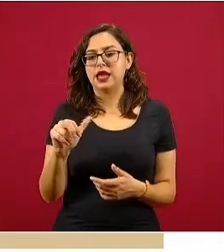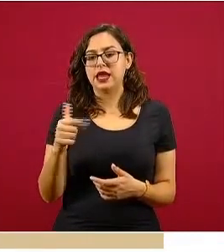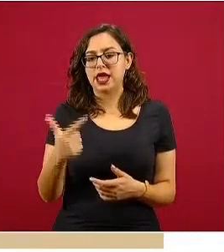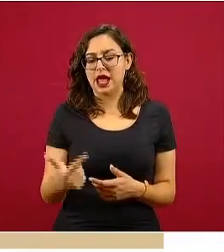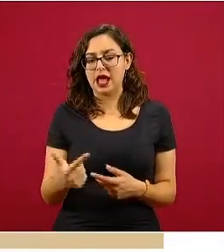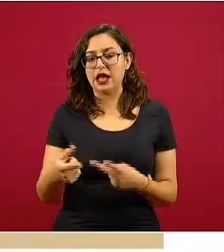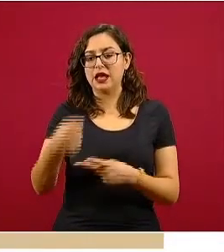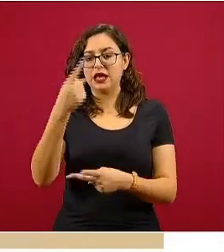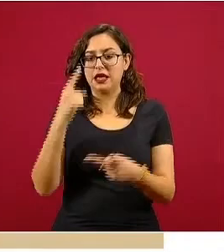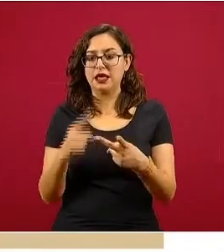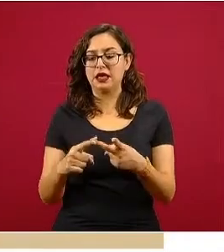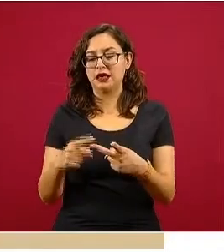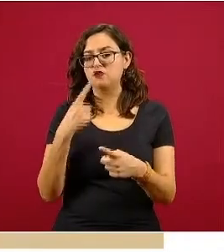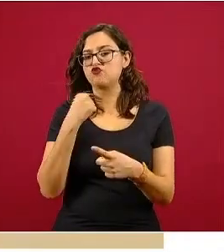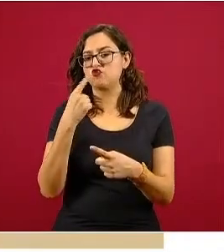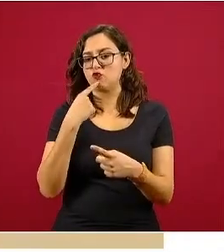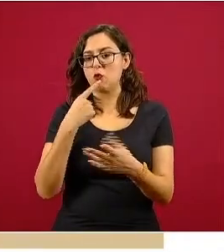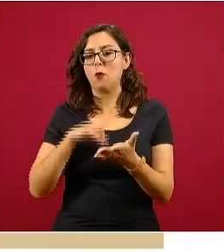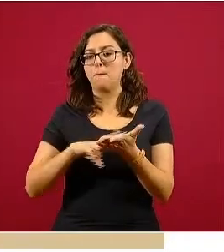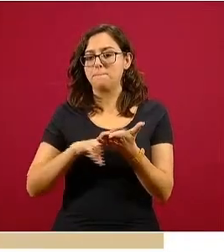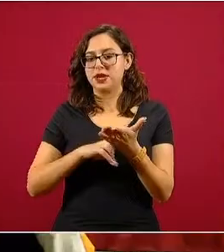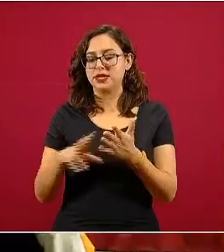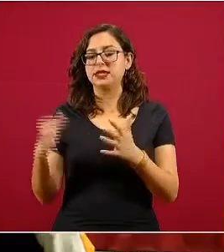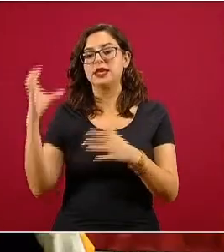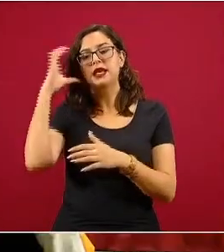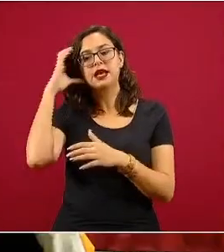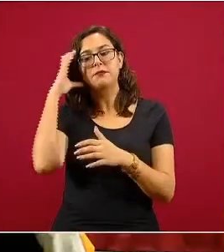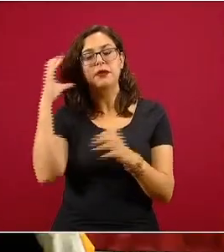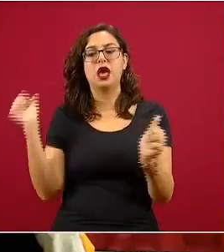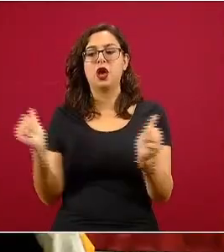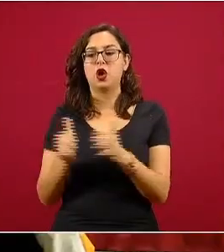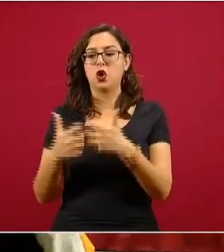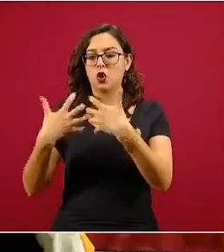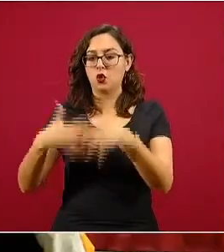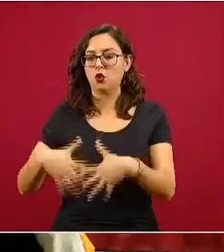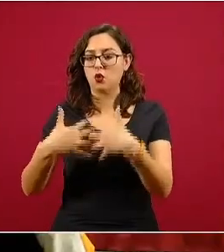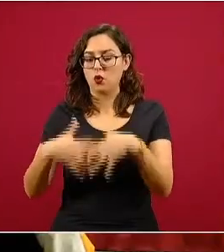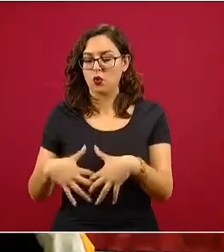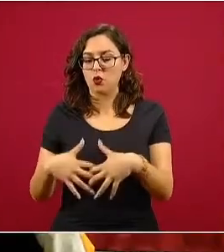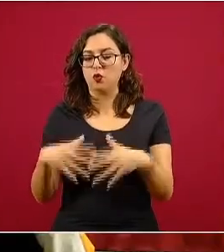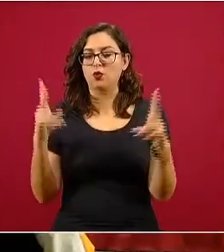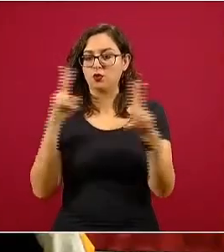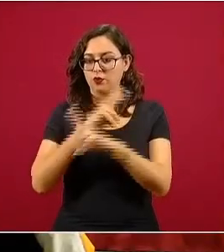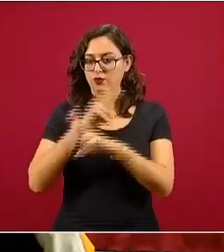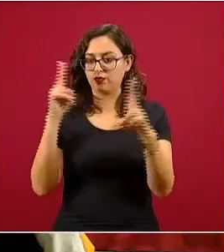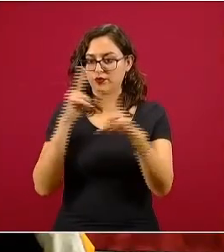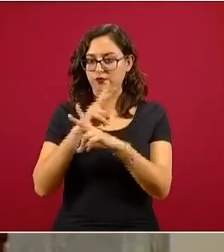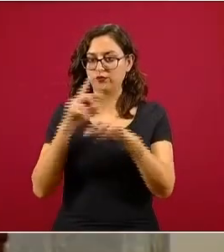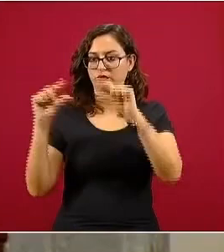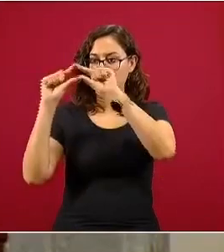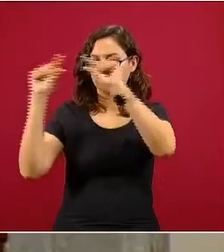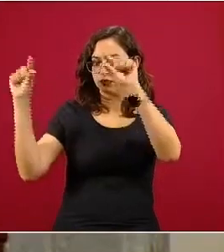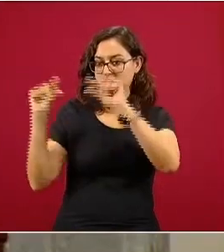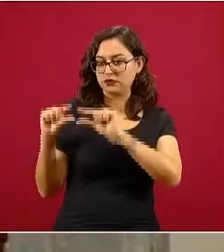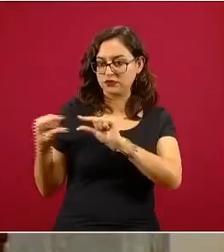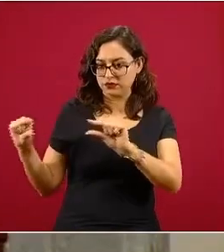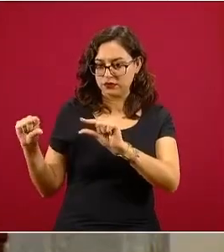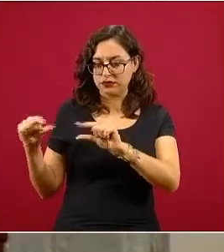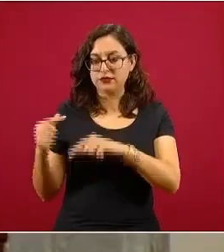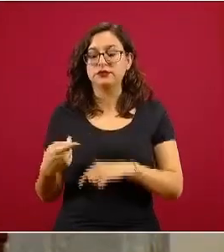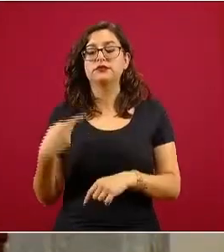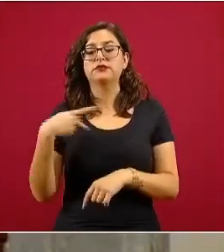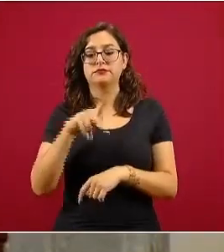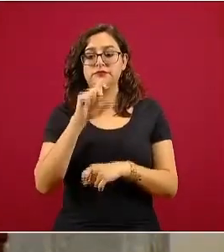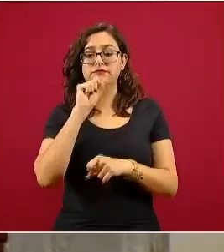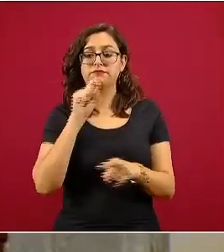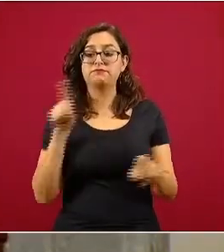las camas con ventilador. Es un poco lo que vemos en las diapositivas previas en forma de barras, pero además agregamos